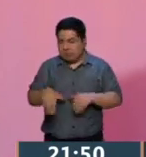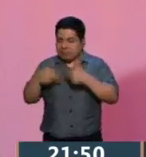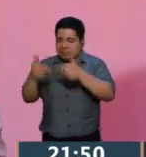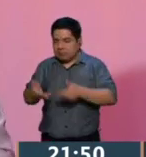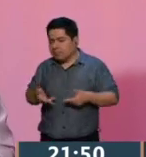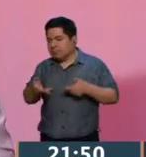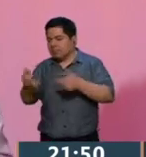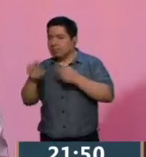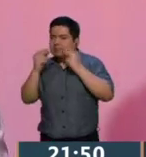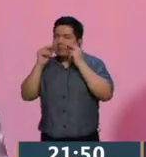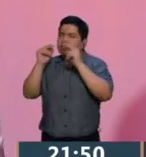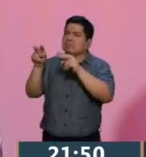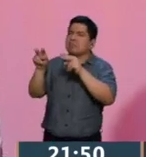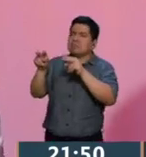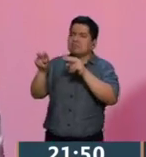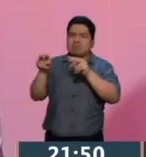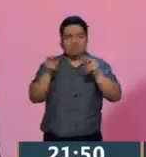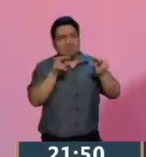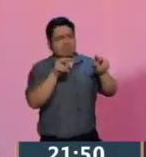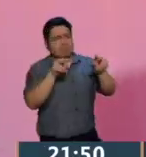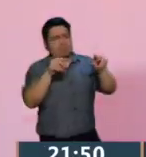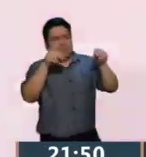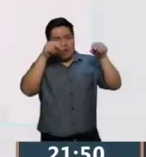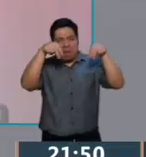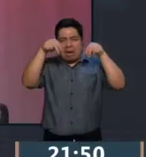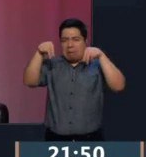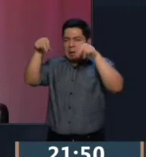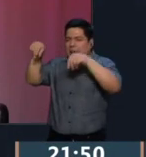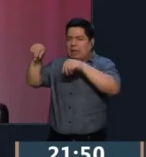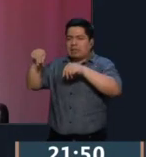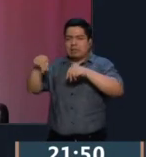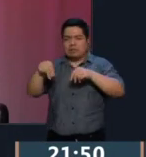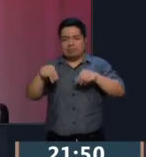calle y vemos tapizado de propaganda.